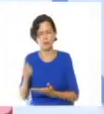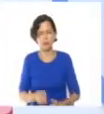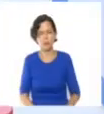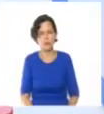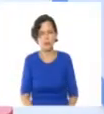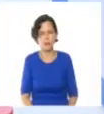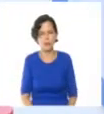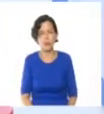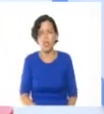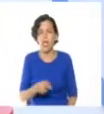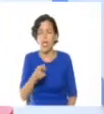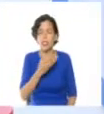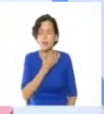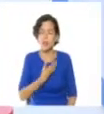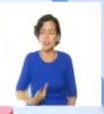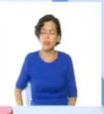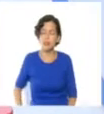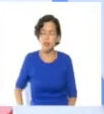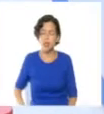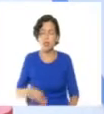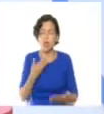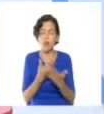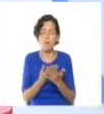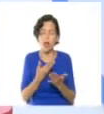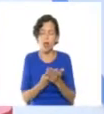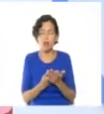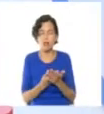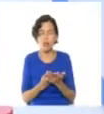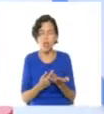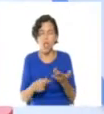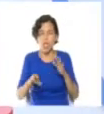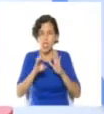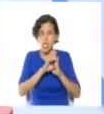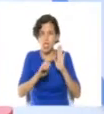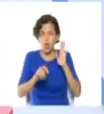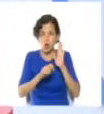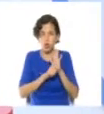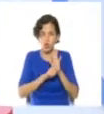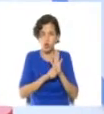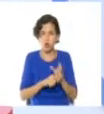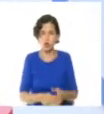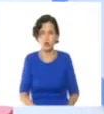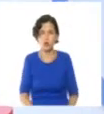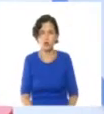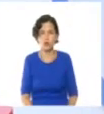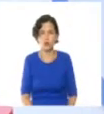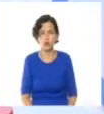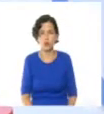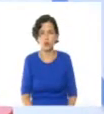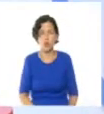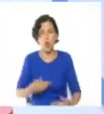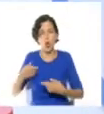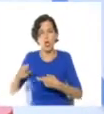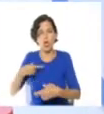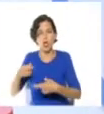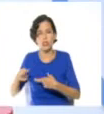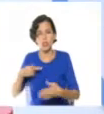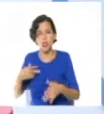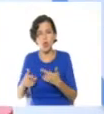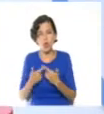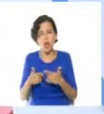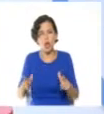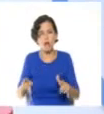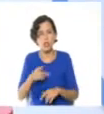Angarita. Isaías Medina Angarita plantea en esta Constitución lo relacionado a las